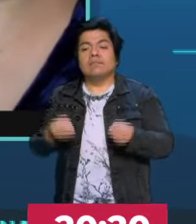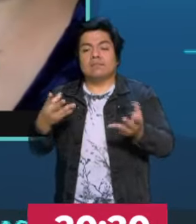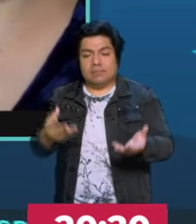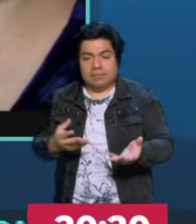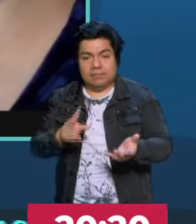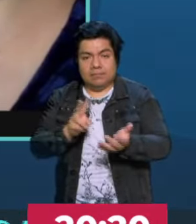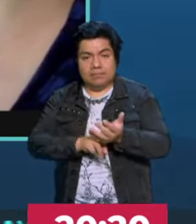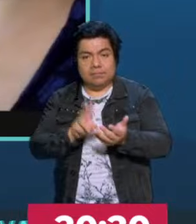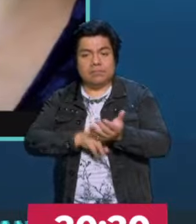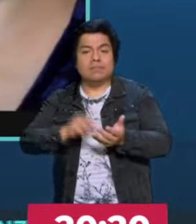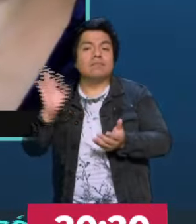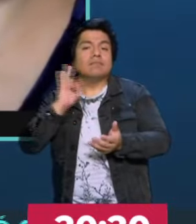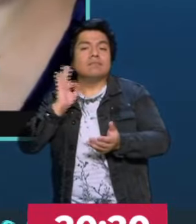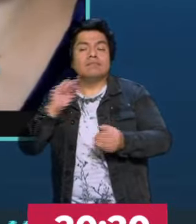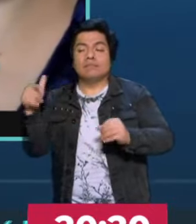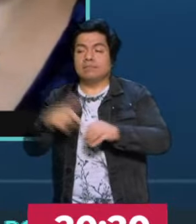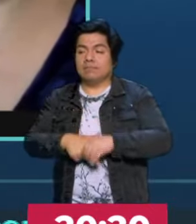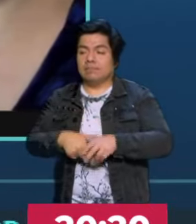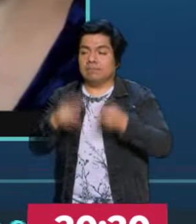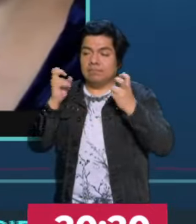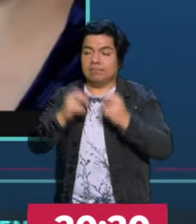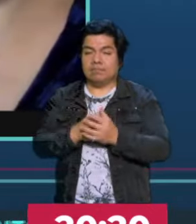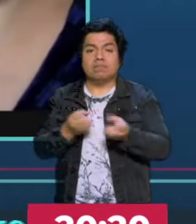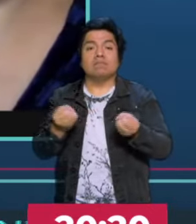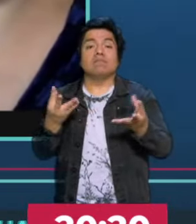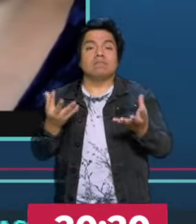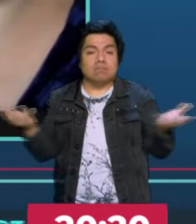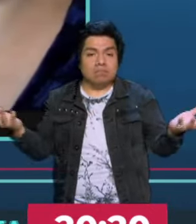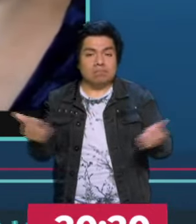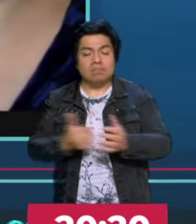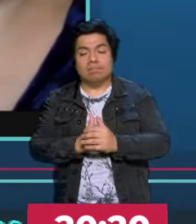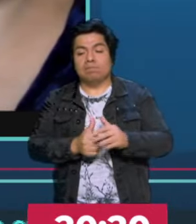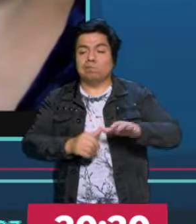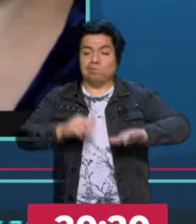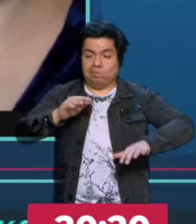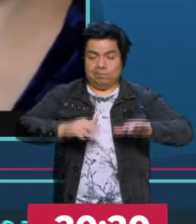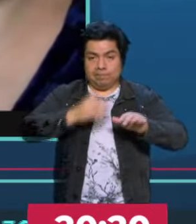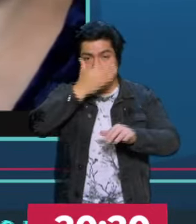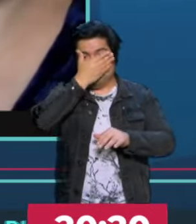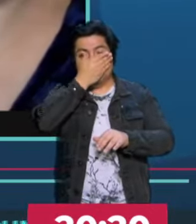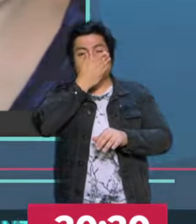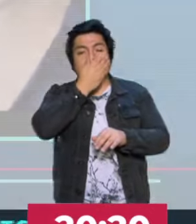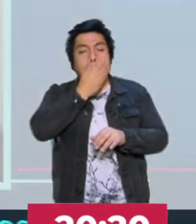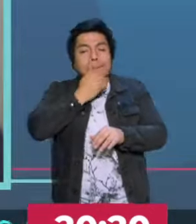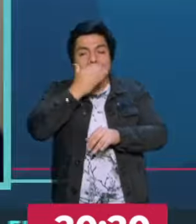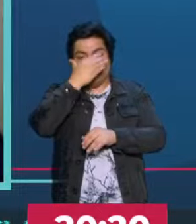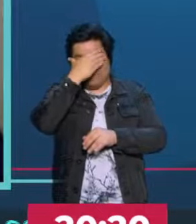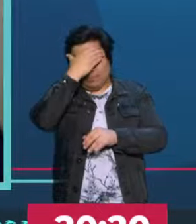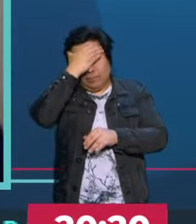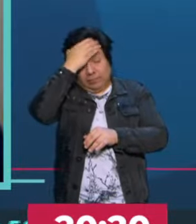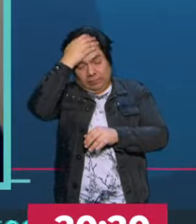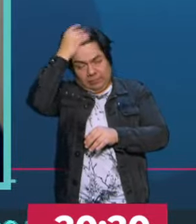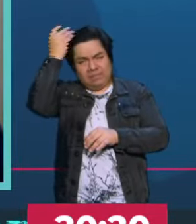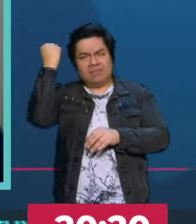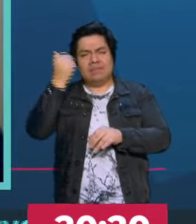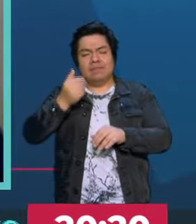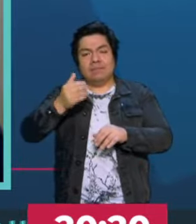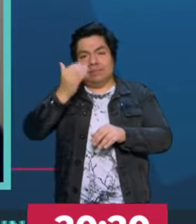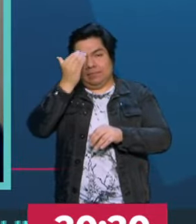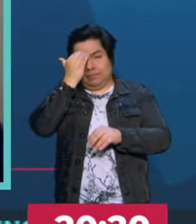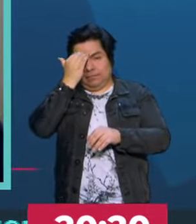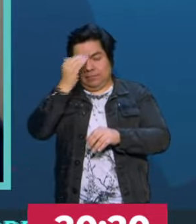fiscal? Bueno, habría que precisar que lo que genéricamente